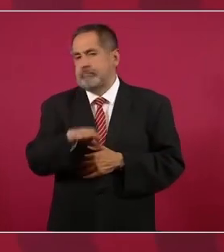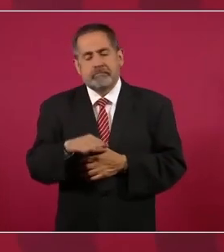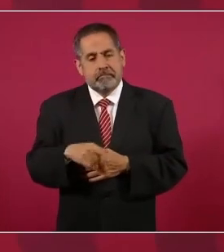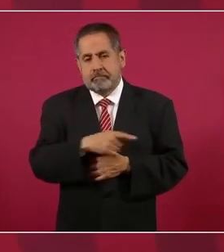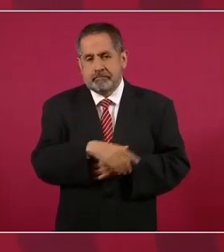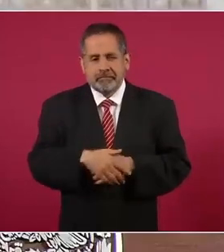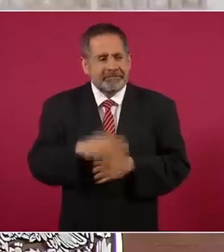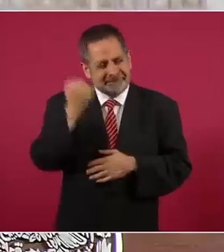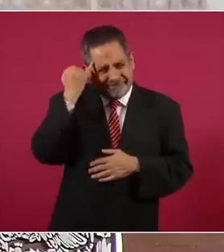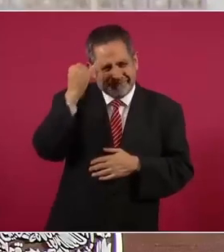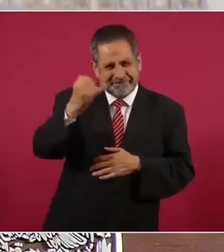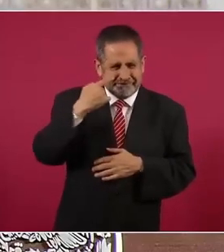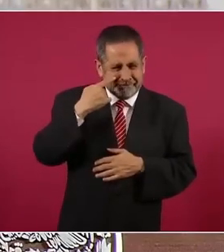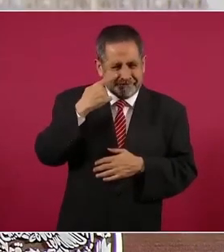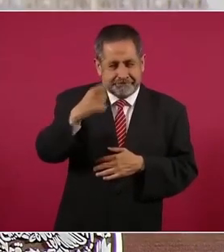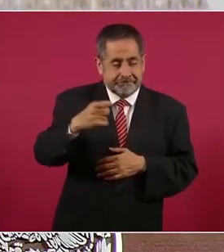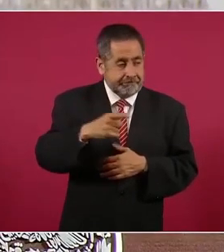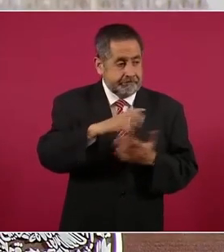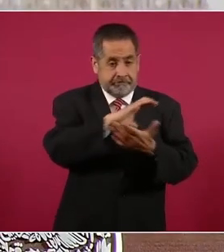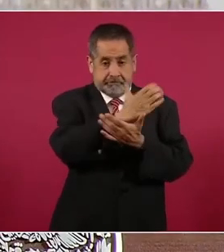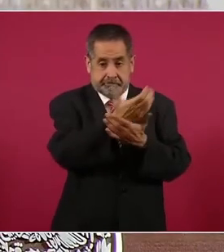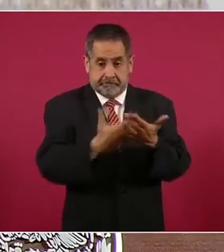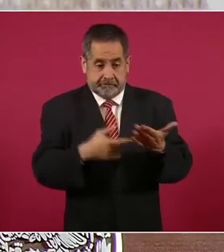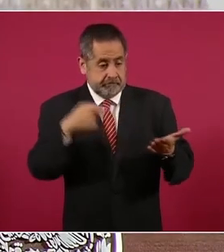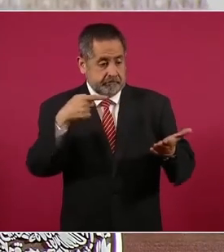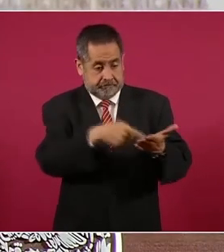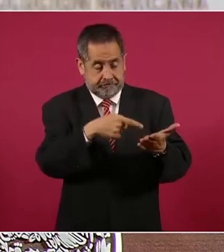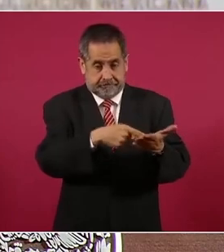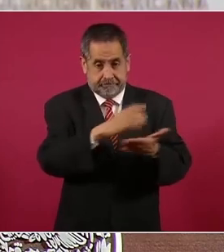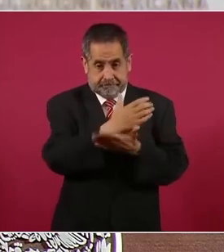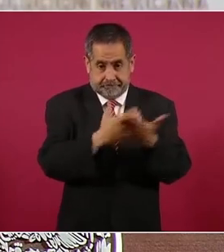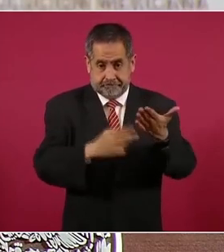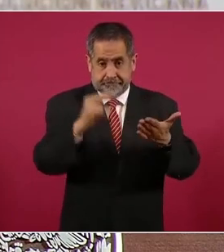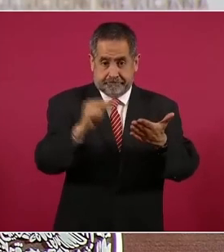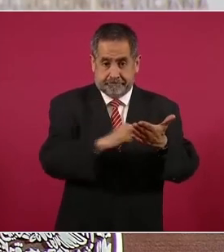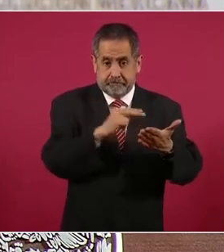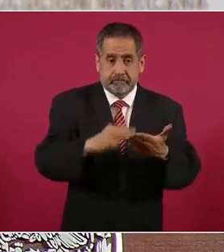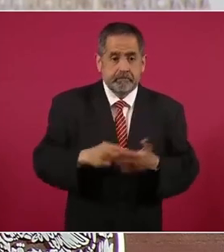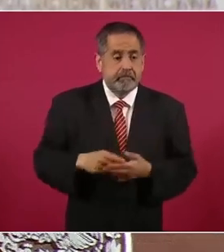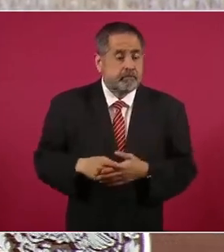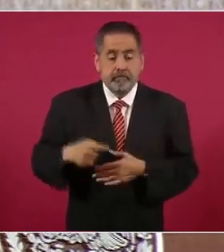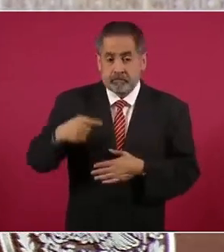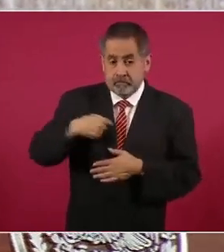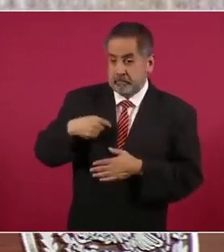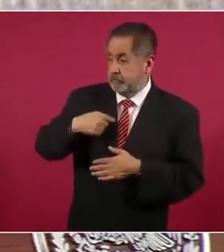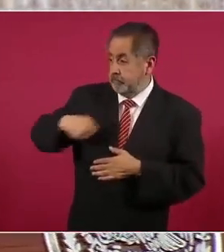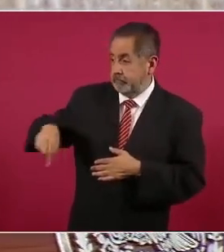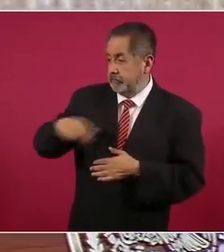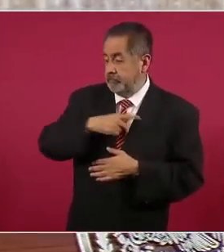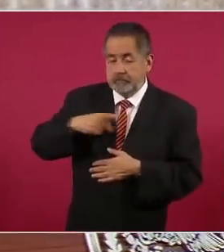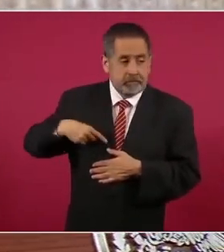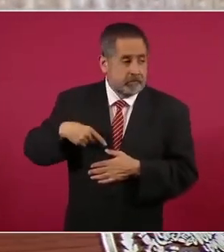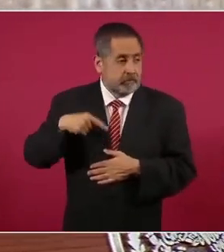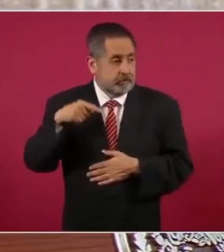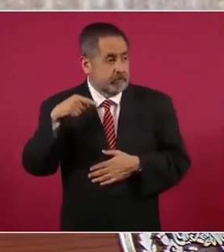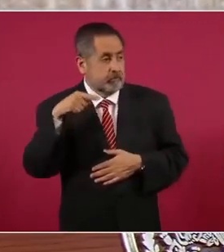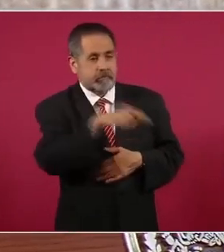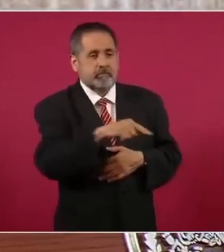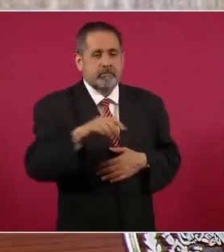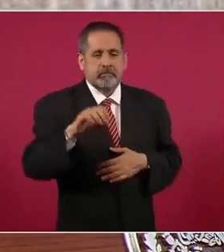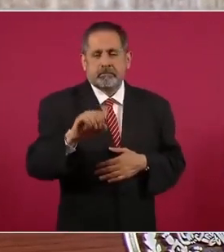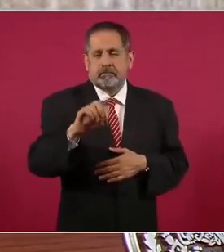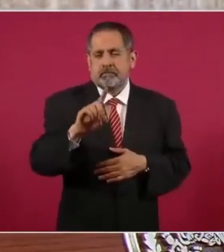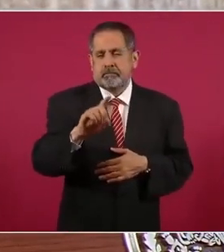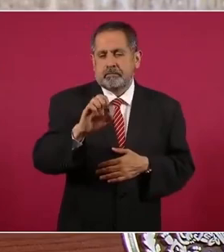Imagínense un contrato en donde se le tenía que entregar a la planta de